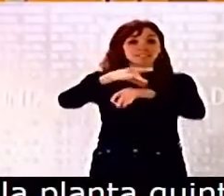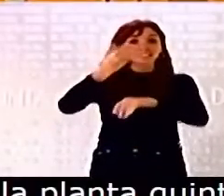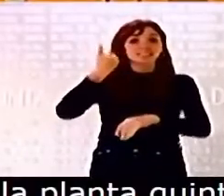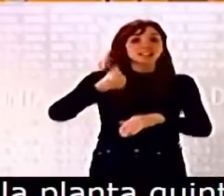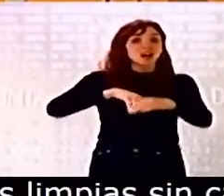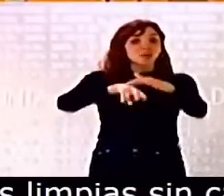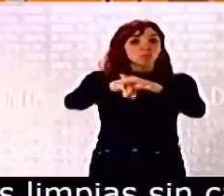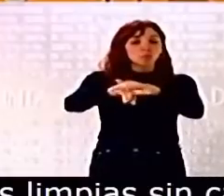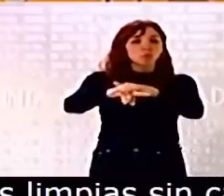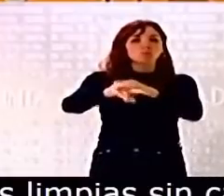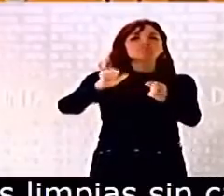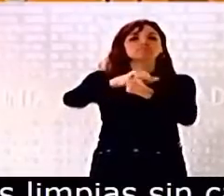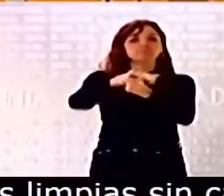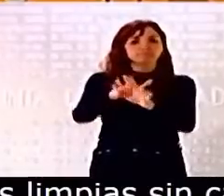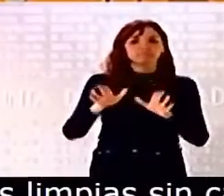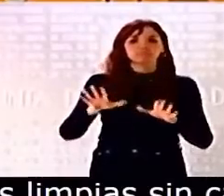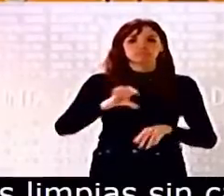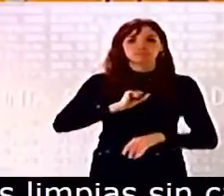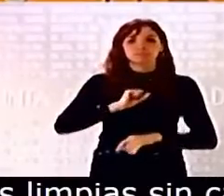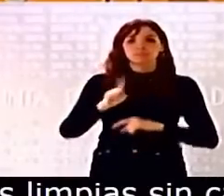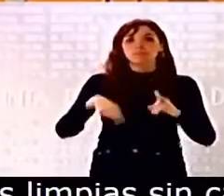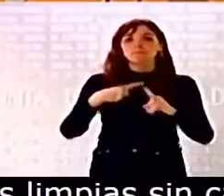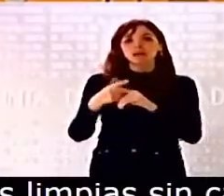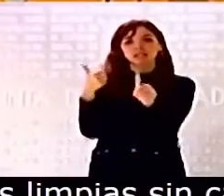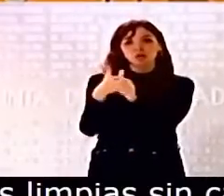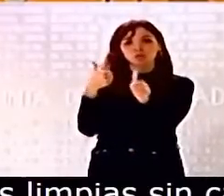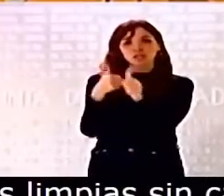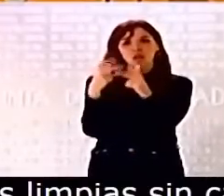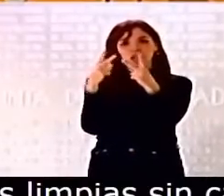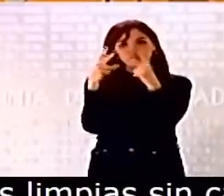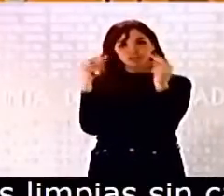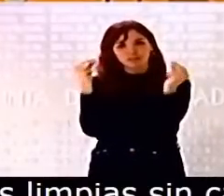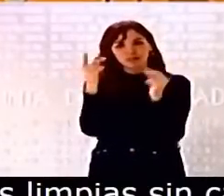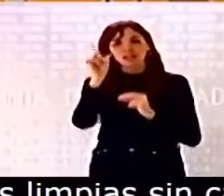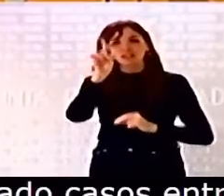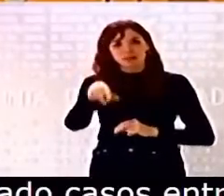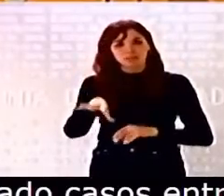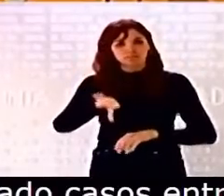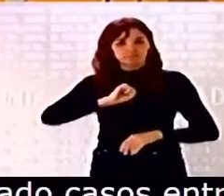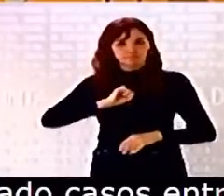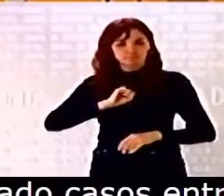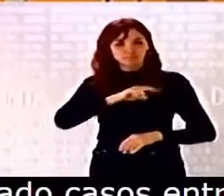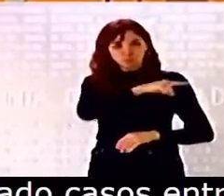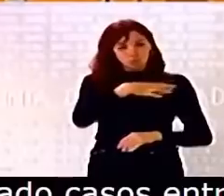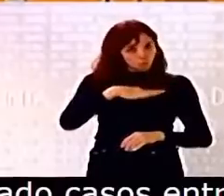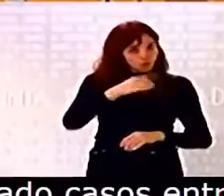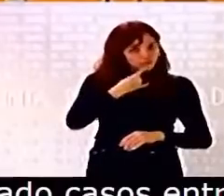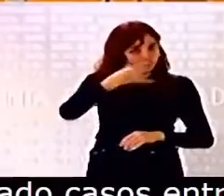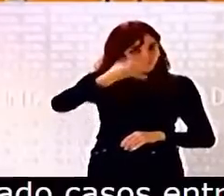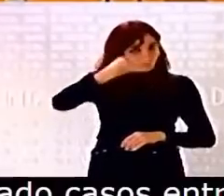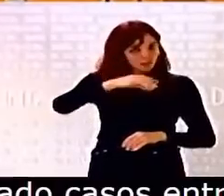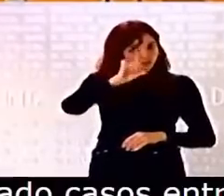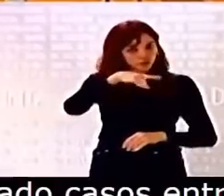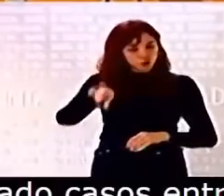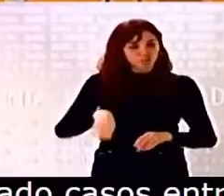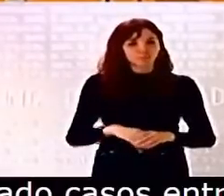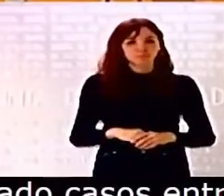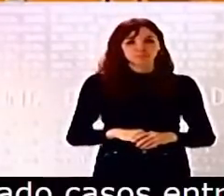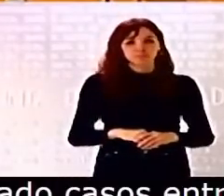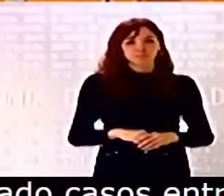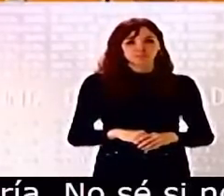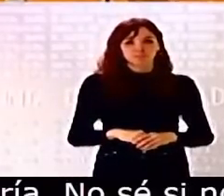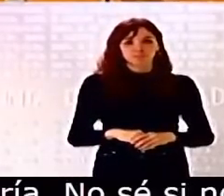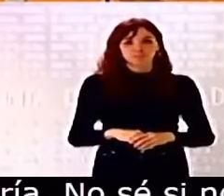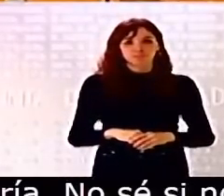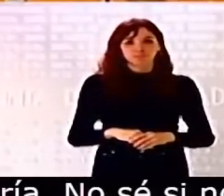y auxiliares de clínica, creo concretamente, auxiliares de enfermería. No sé si nos puede confirmar esos datos o...